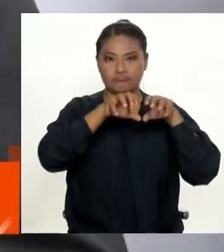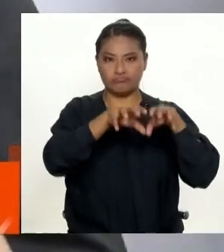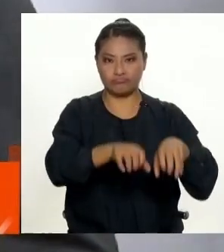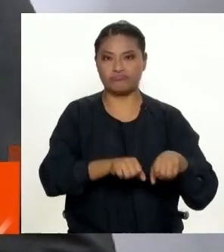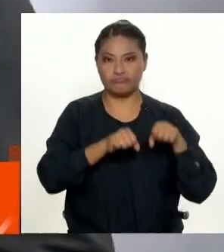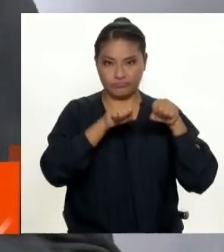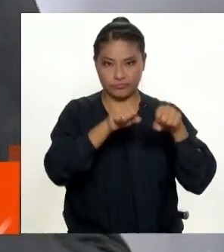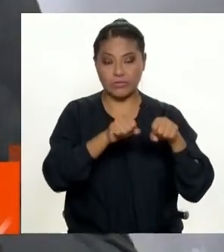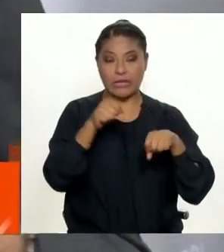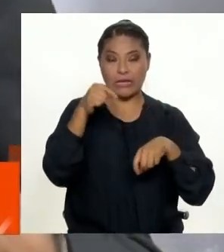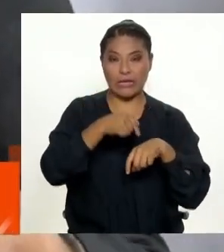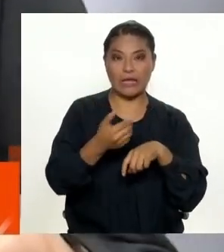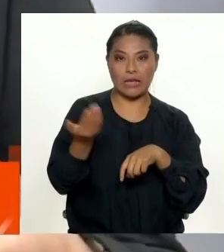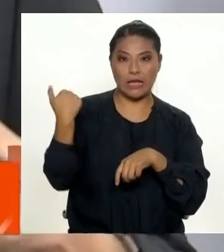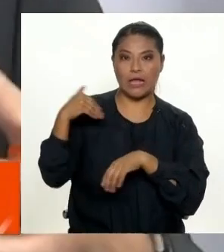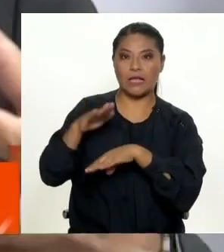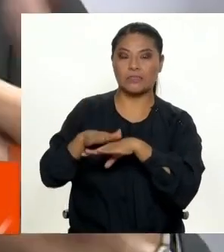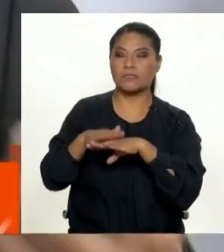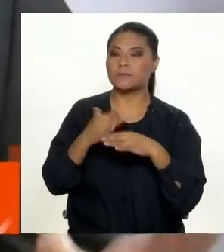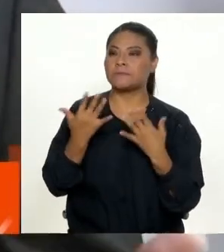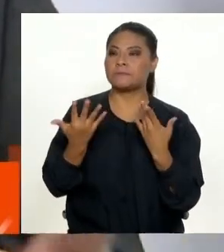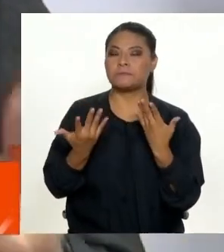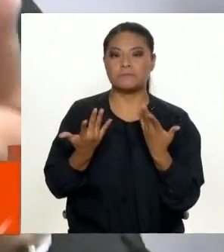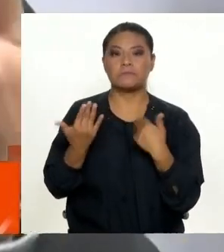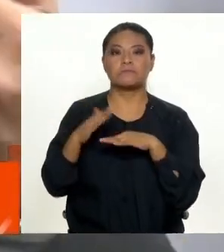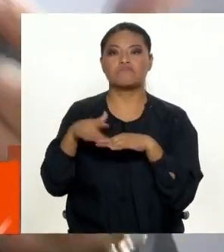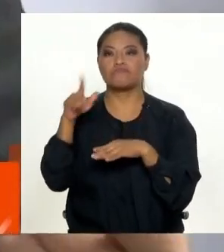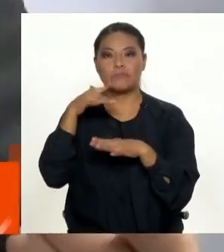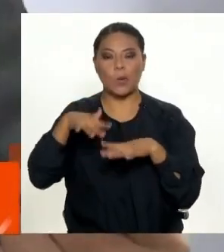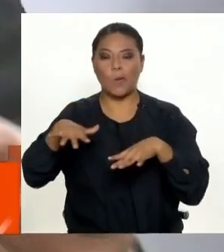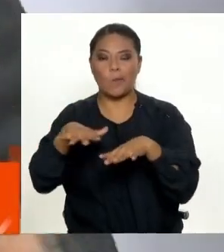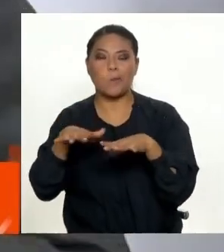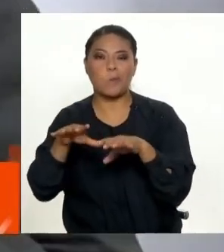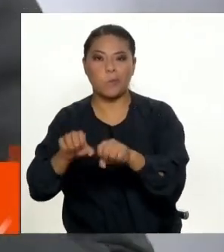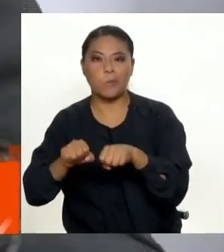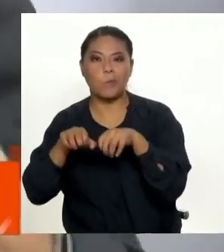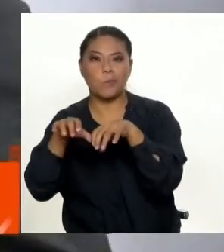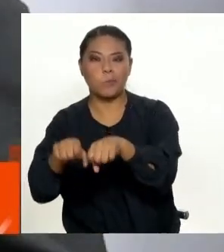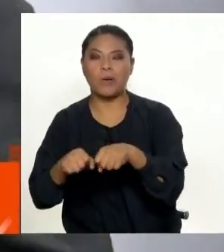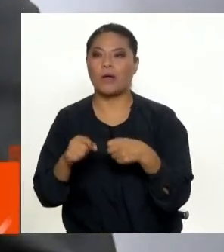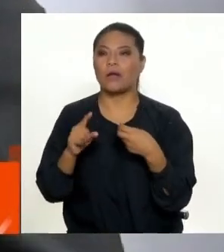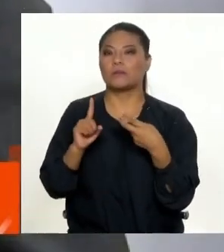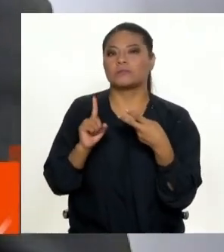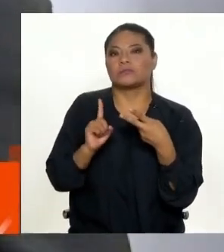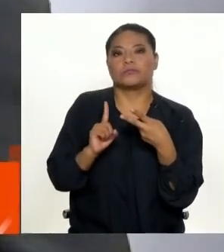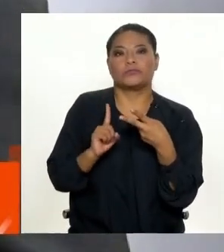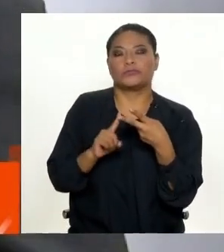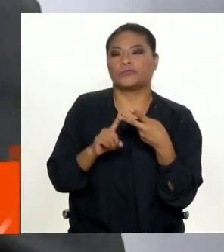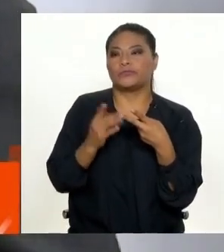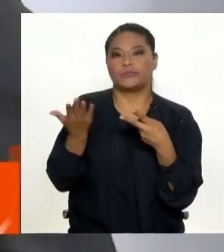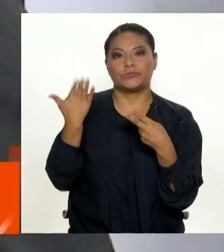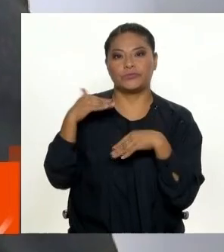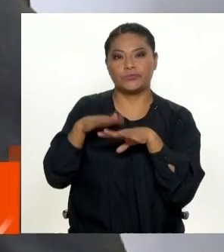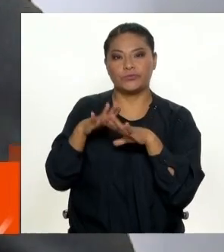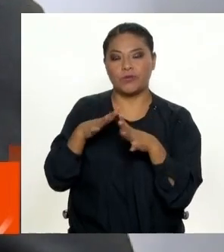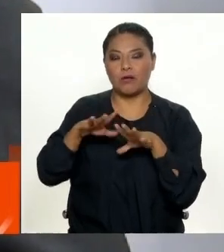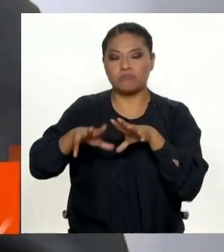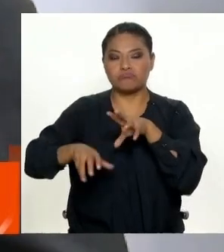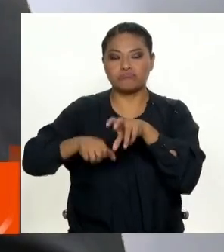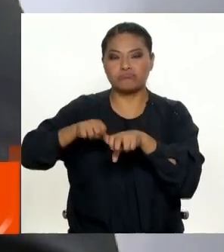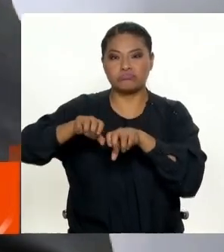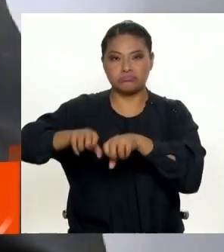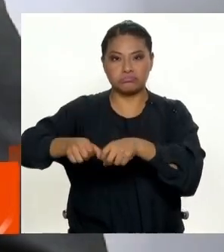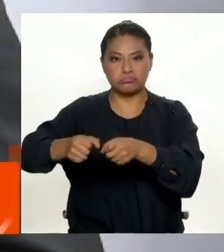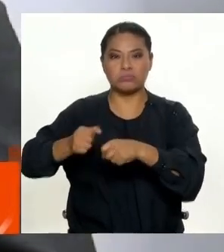tradicionalidad involucrado, ¿no? Sea tradicionalidad en la materia prima, en los ingredientes, o sea tradicionalidad en el proceso de elaboración,